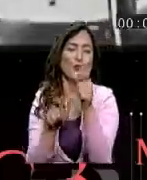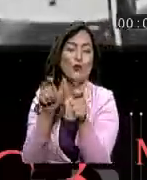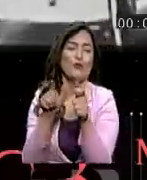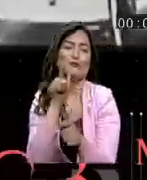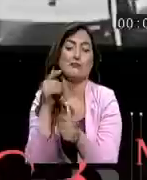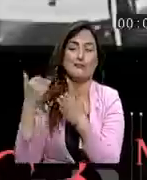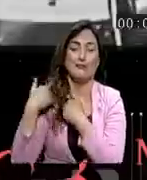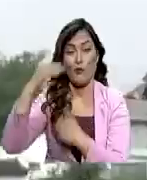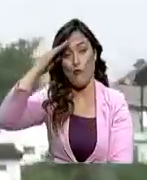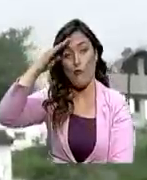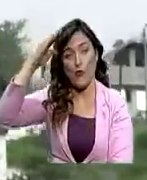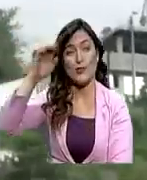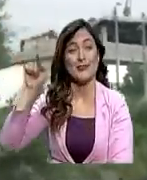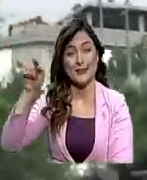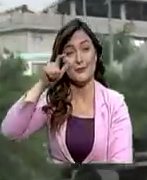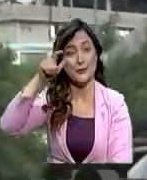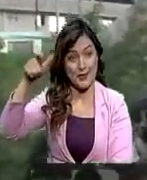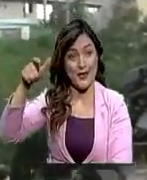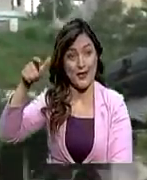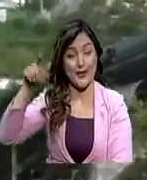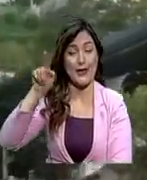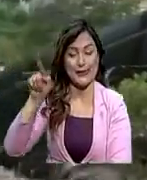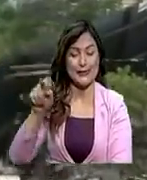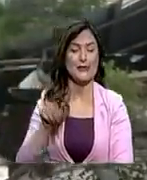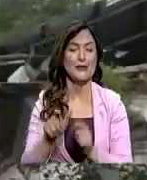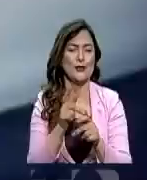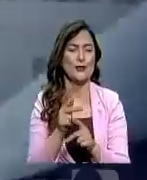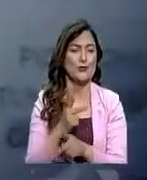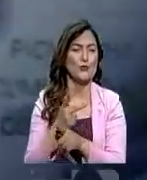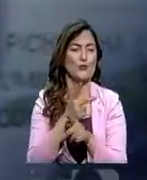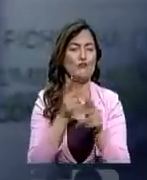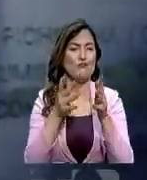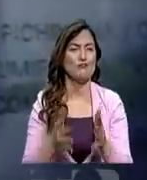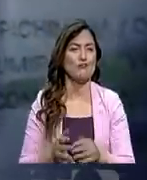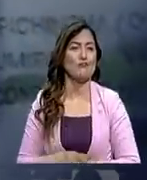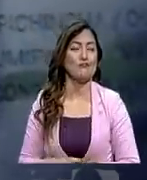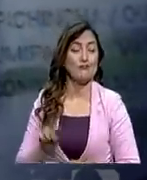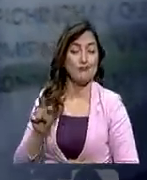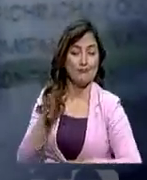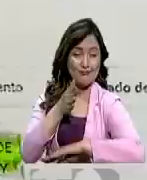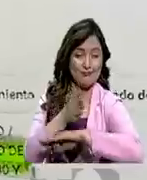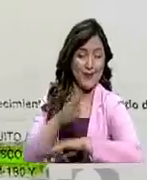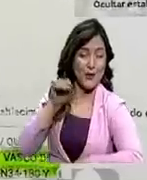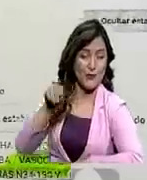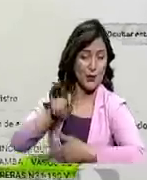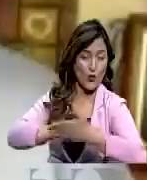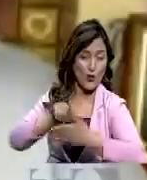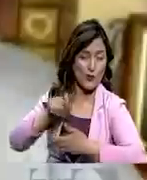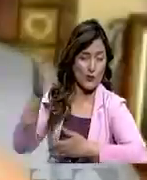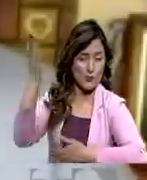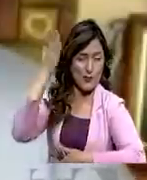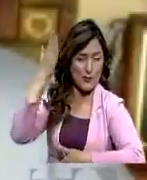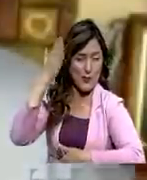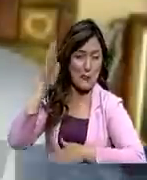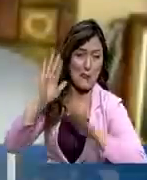solo está a cargo de la policía y la fiscalía. Lo que se preguntan los concejales es si esto no fue advertido antes de la compra. No